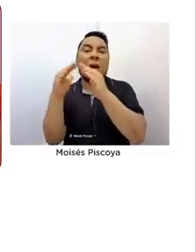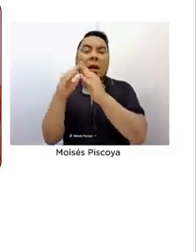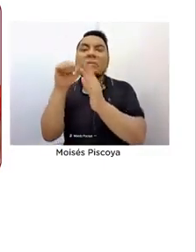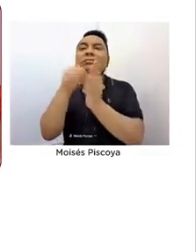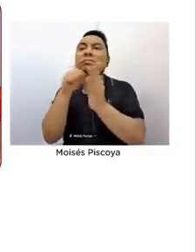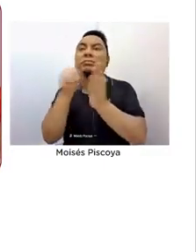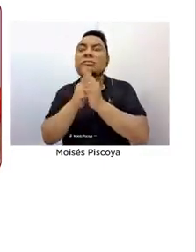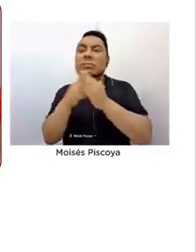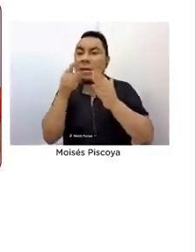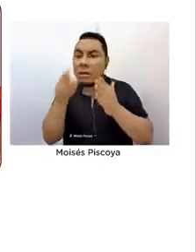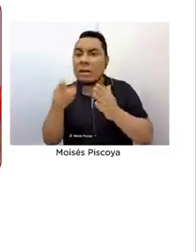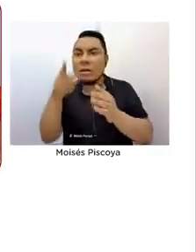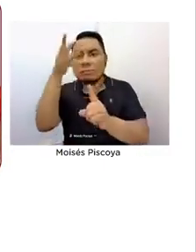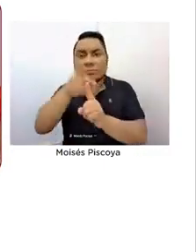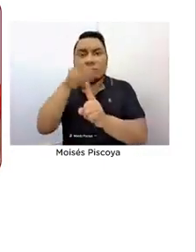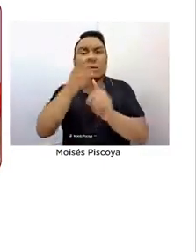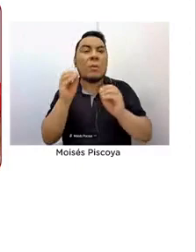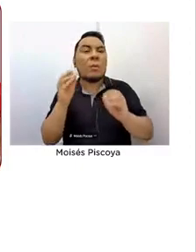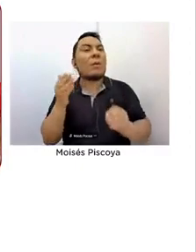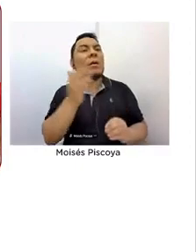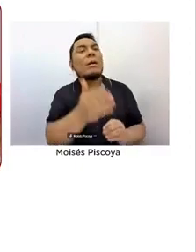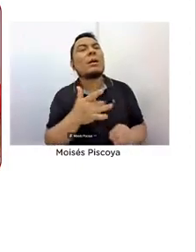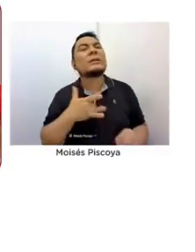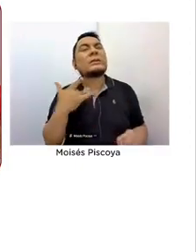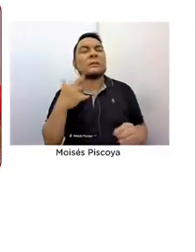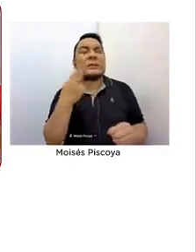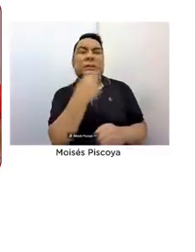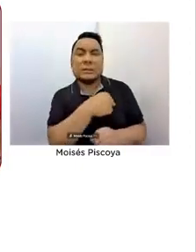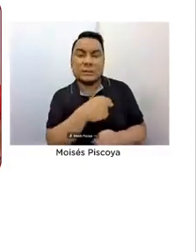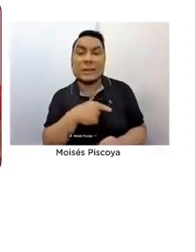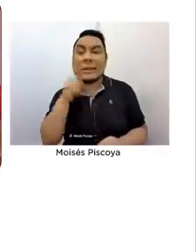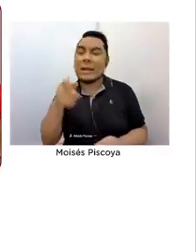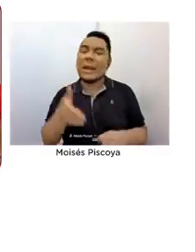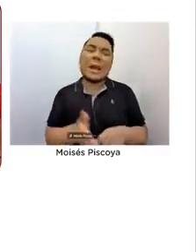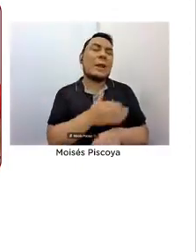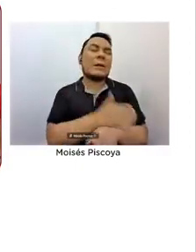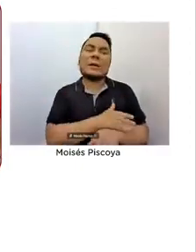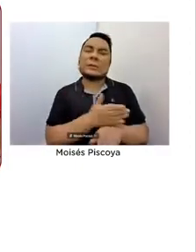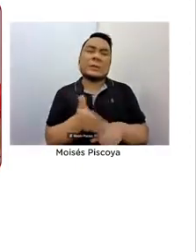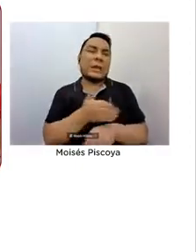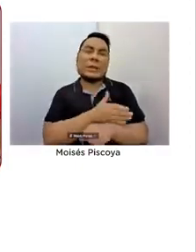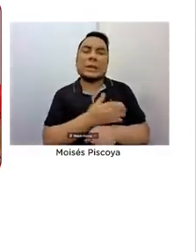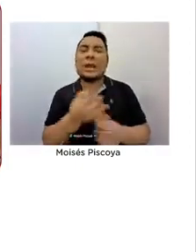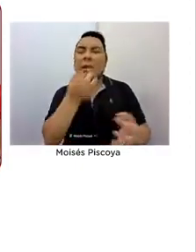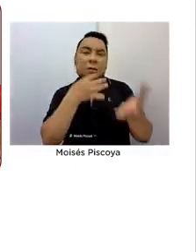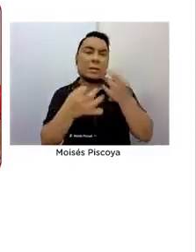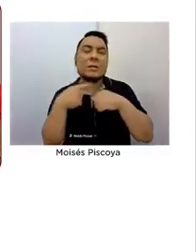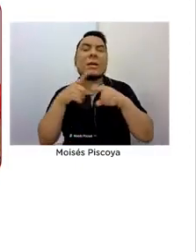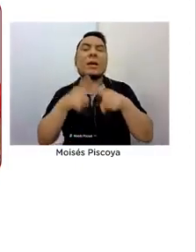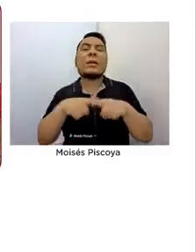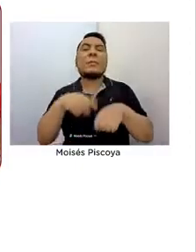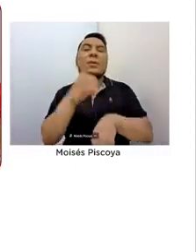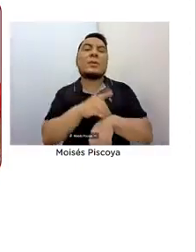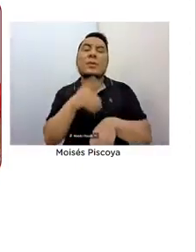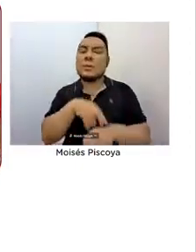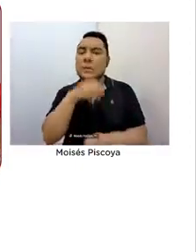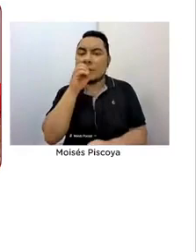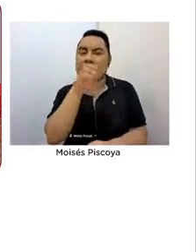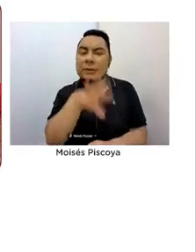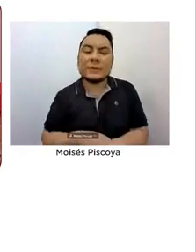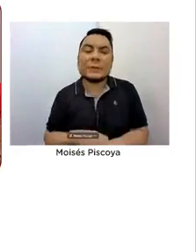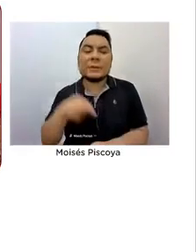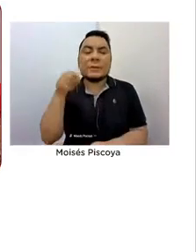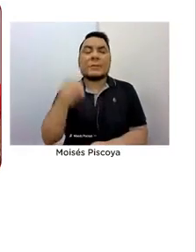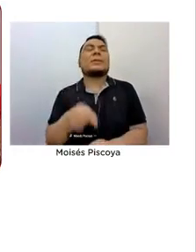alguien va a un establecimiento de salud. Y en ese momento procurarle la medicación, dependiendo de lo que el médico indique. Eso